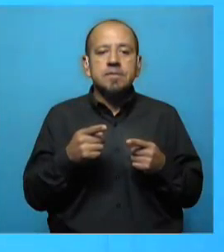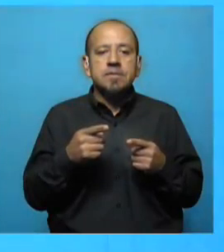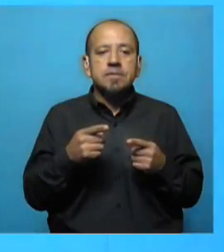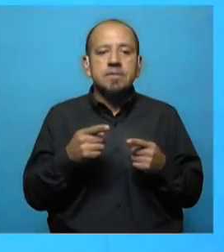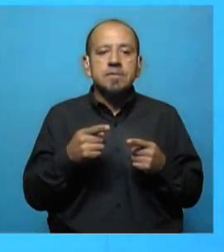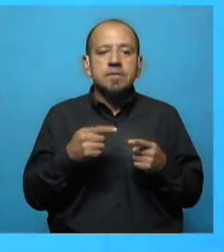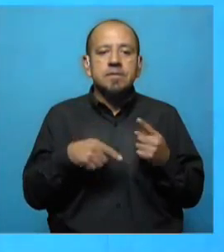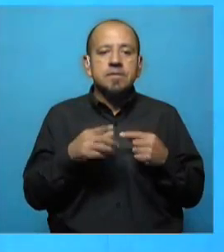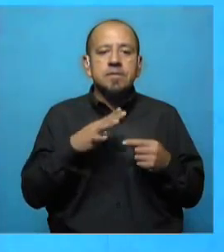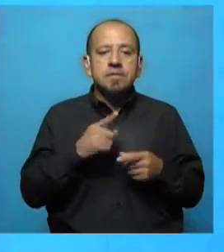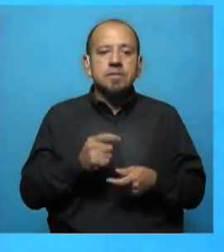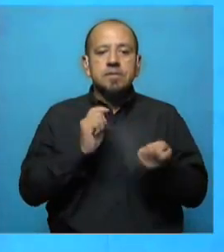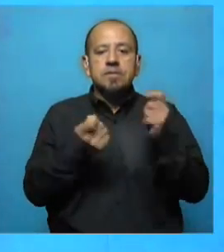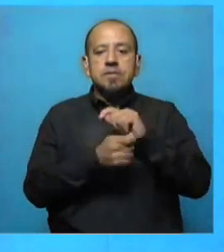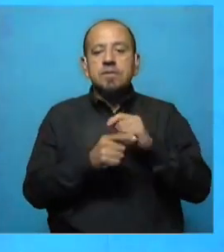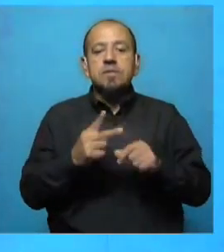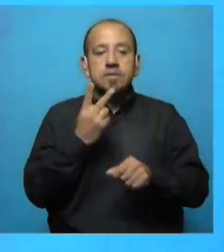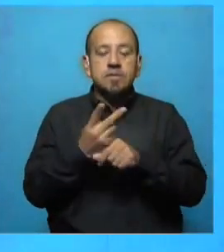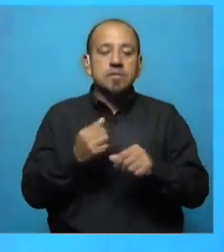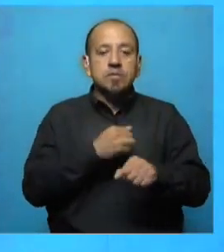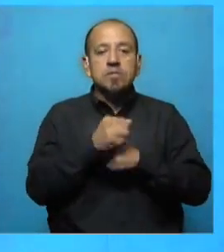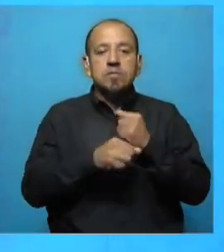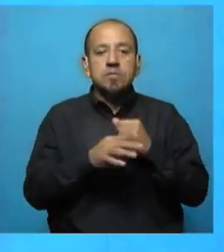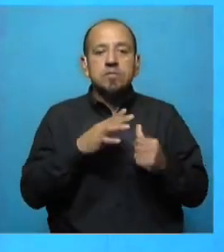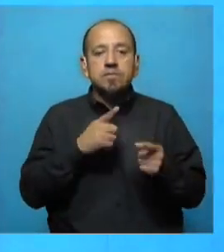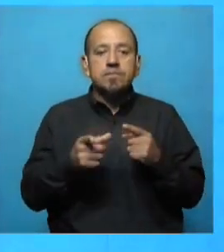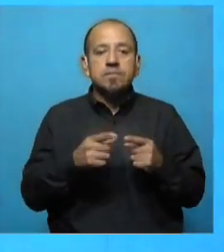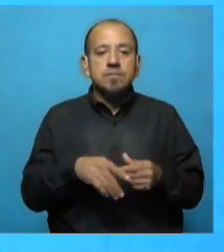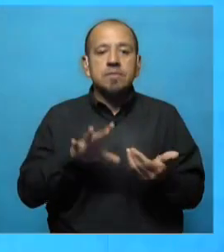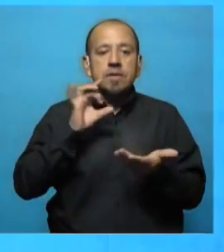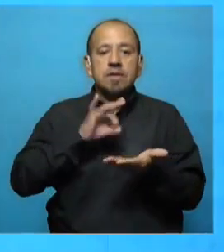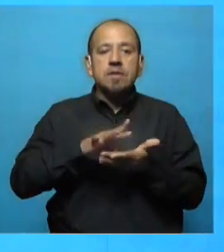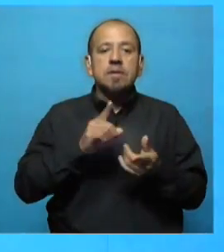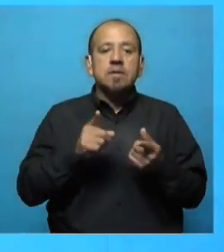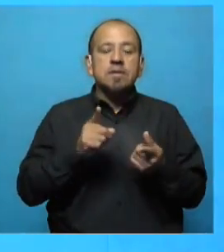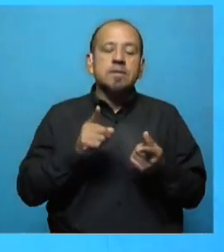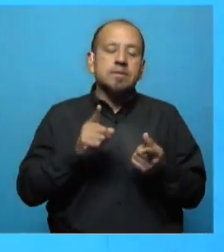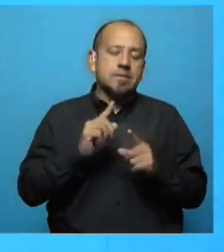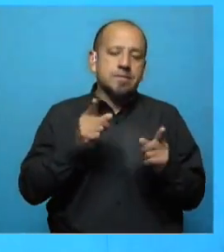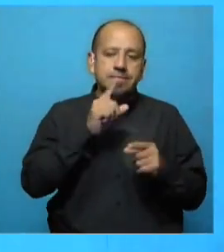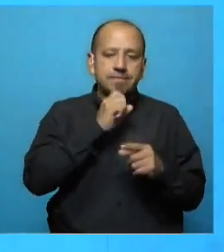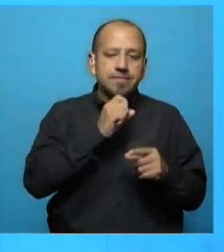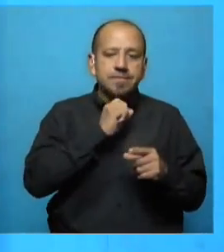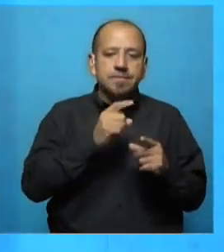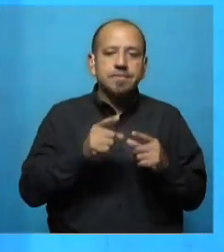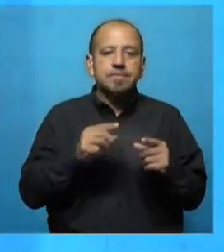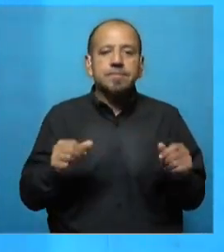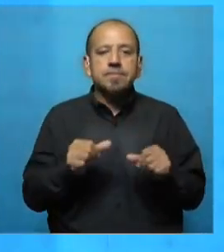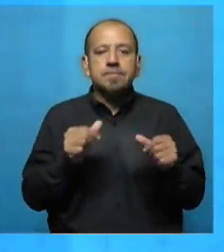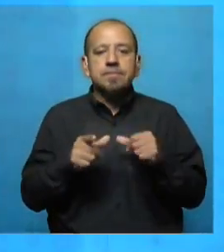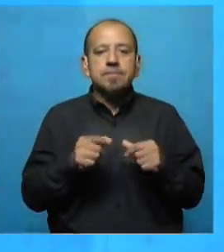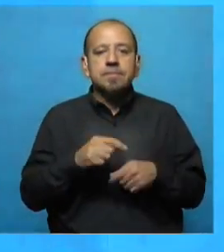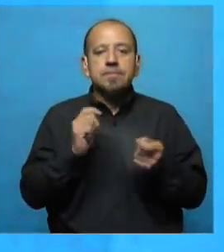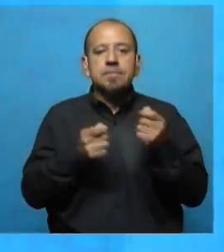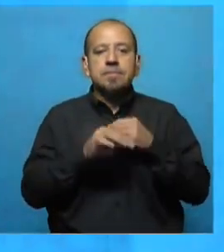va a haber cambios para la segunda temporada eché a todos los comediantes vamos a cambiar